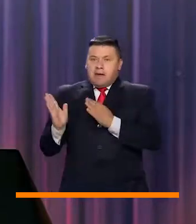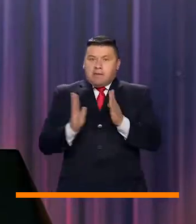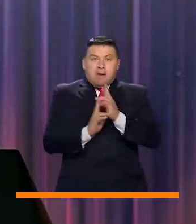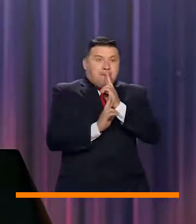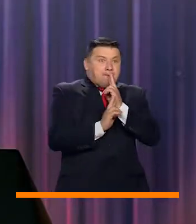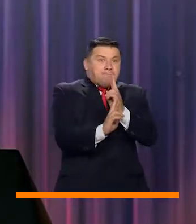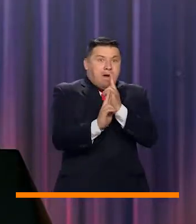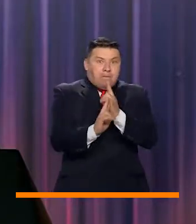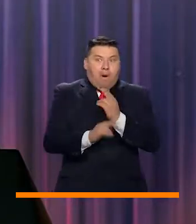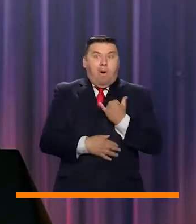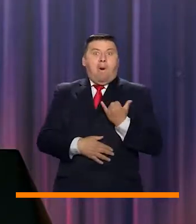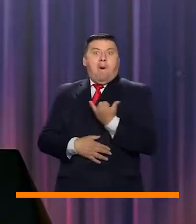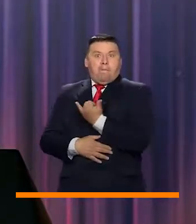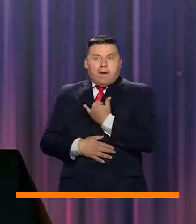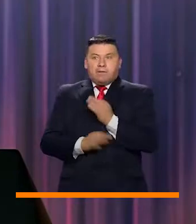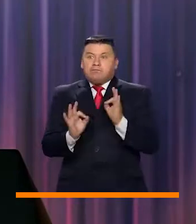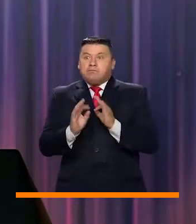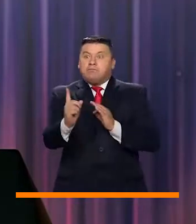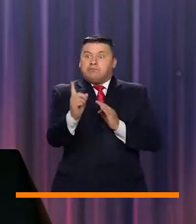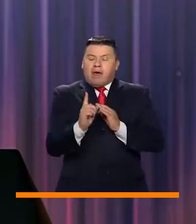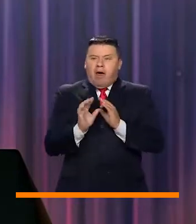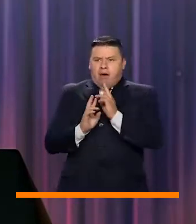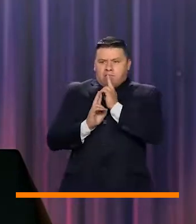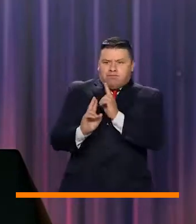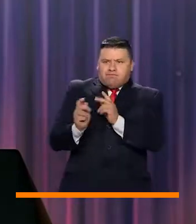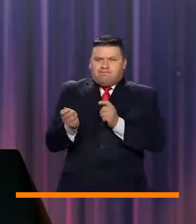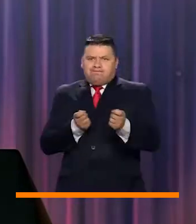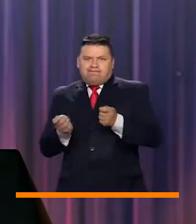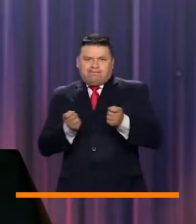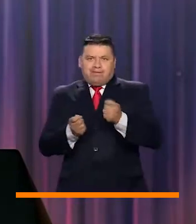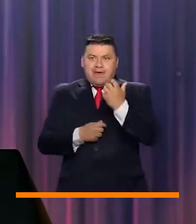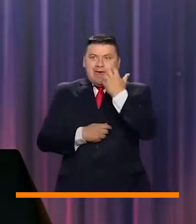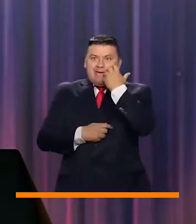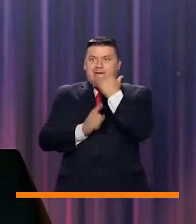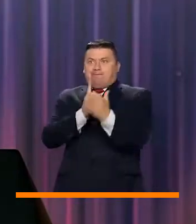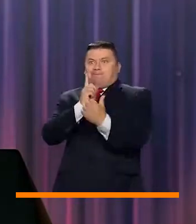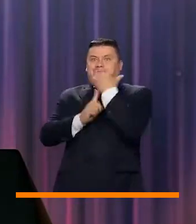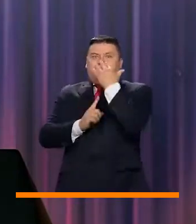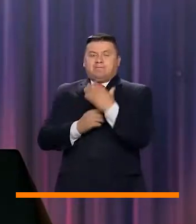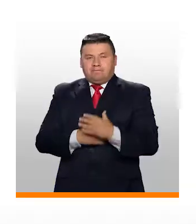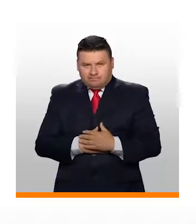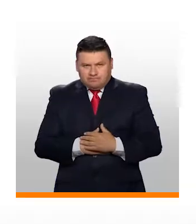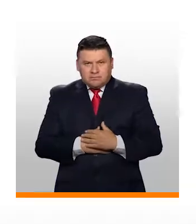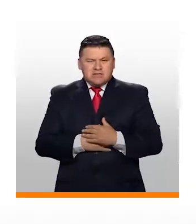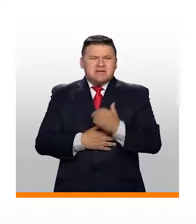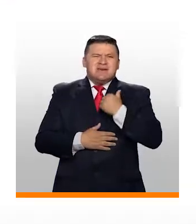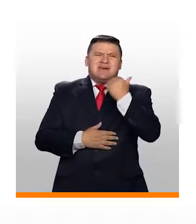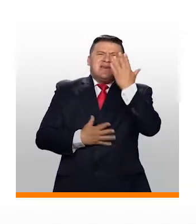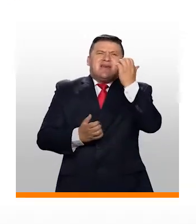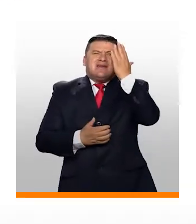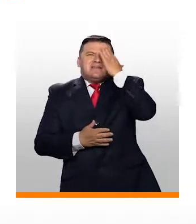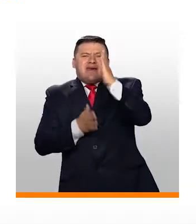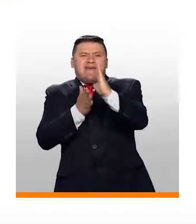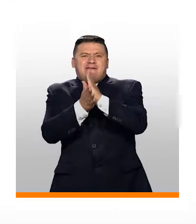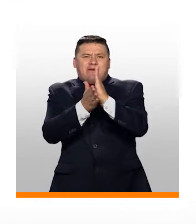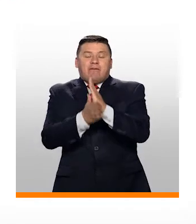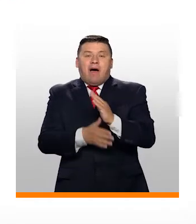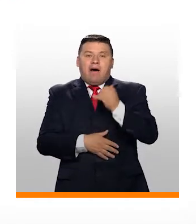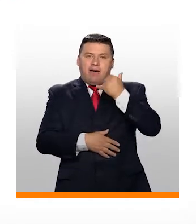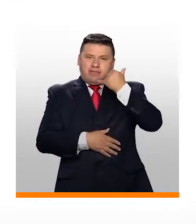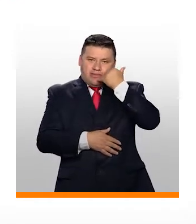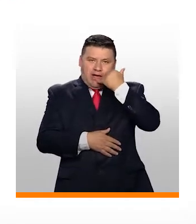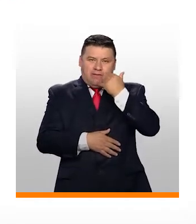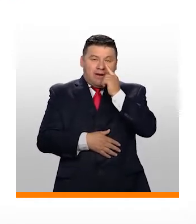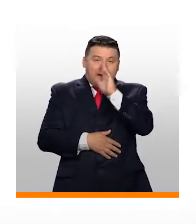tenemos un plan de respuesta activado y ahora nuestro reto es la contención de la enfermedad. Para cualquier información, los ciudadanos